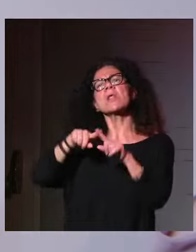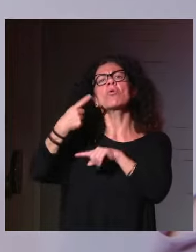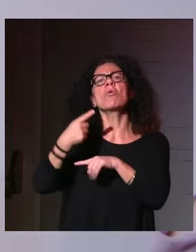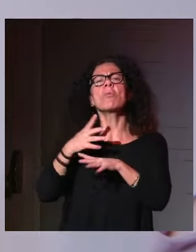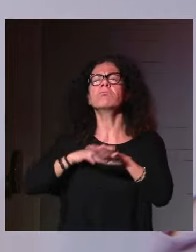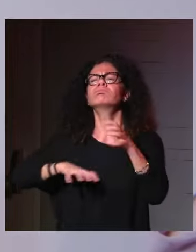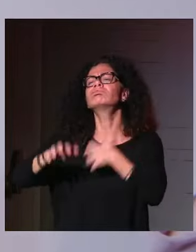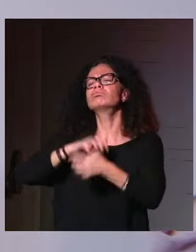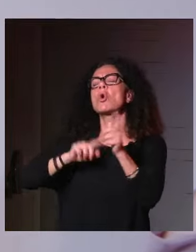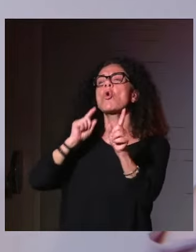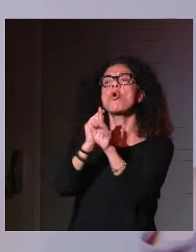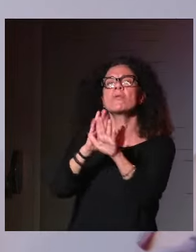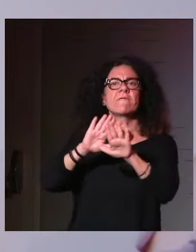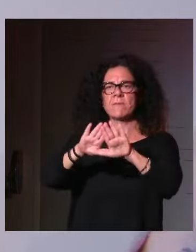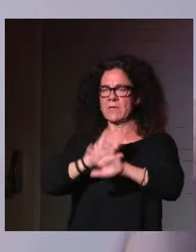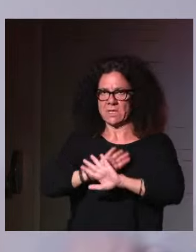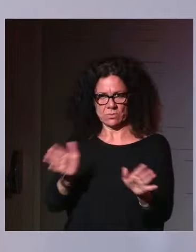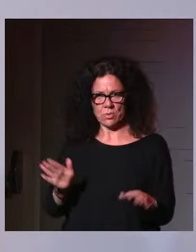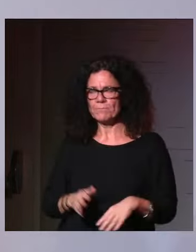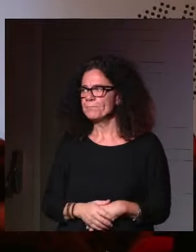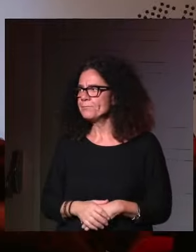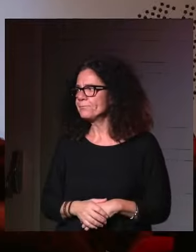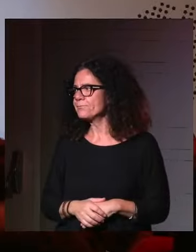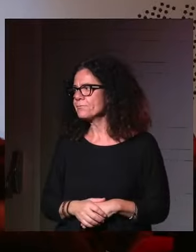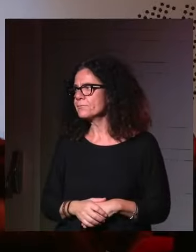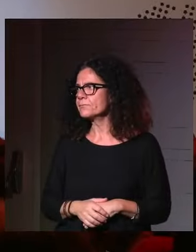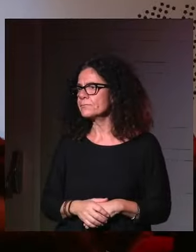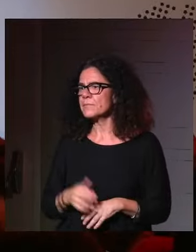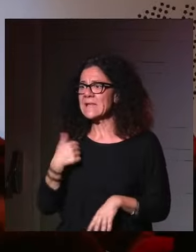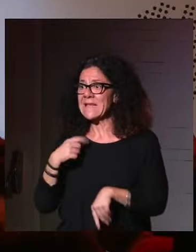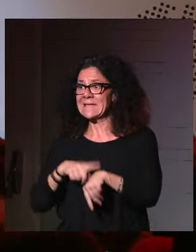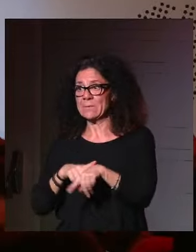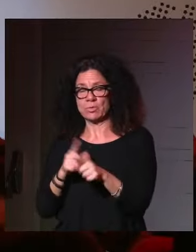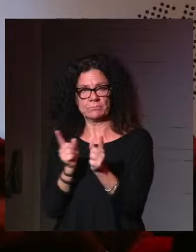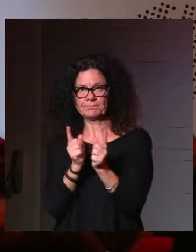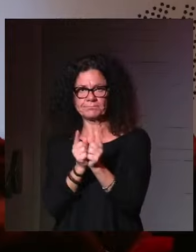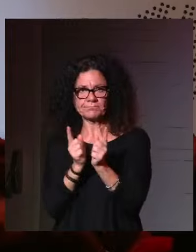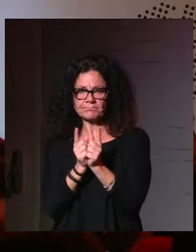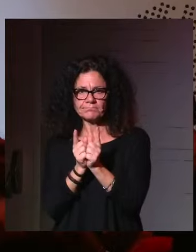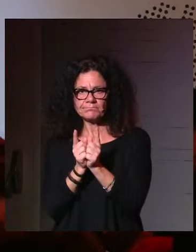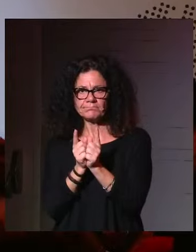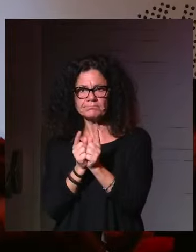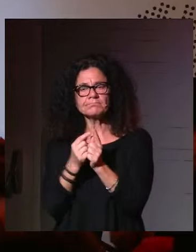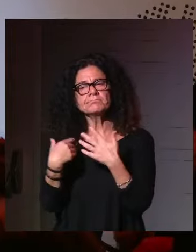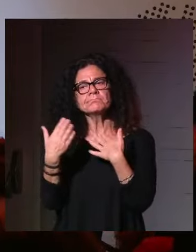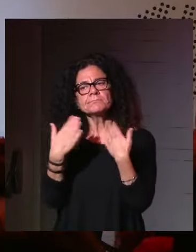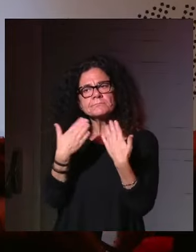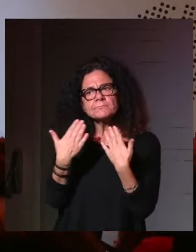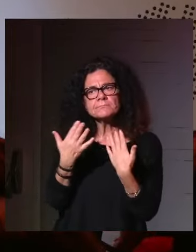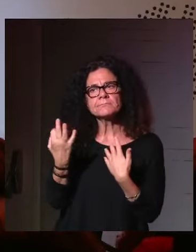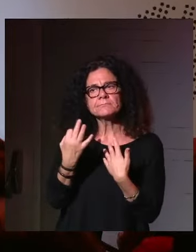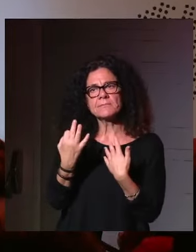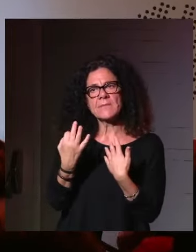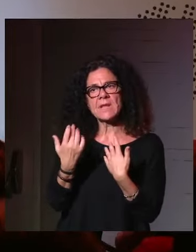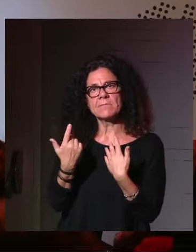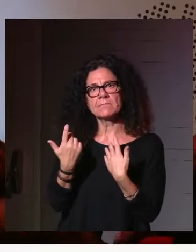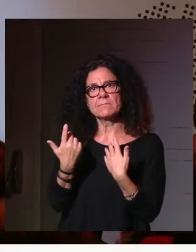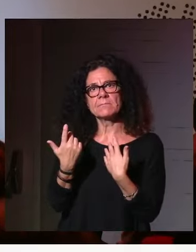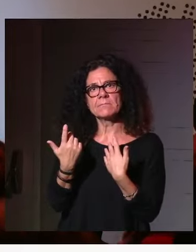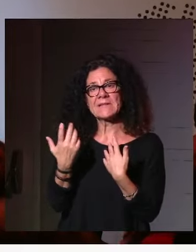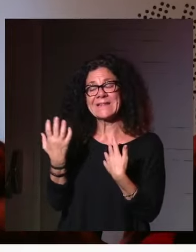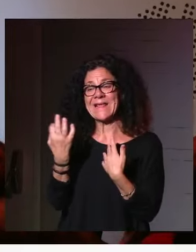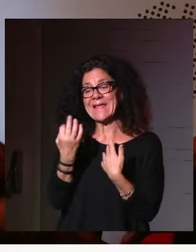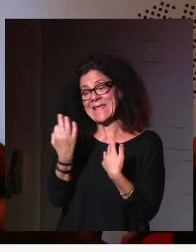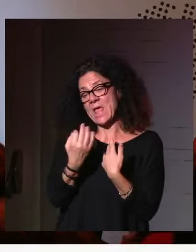al feminismo la manosfera e y nos queda poco tiempo e para hablar de que de qué tenemos que hacer de que o de